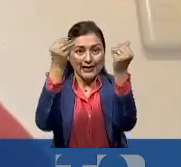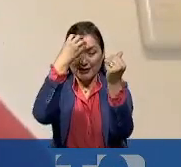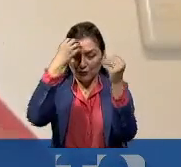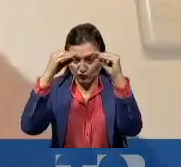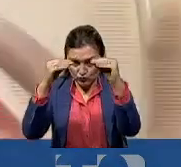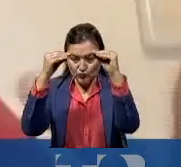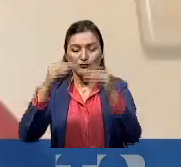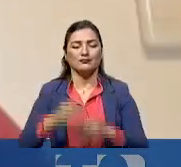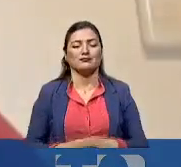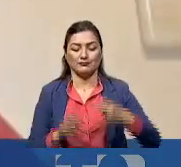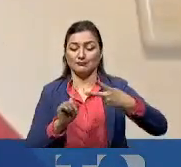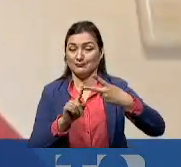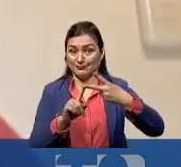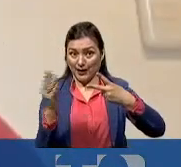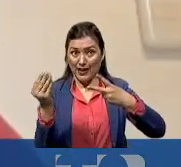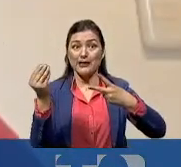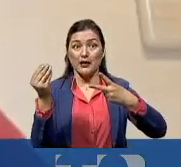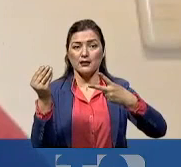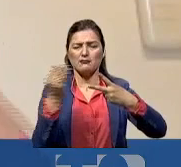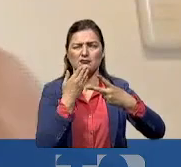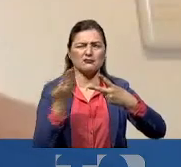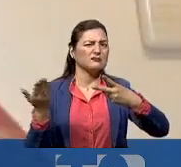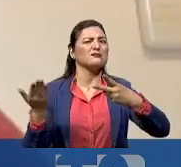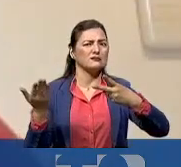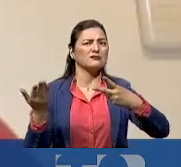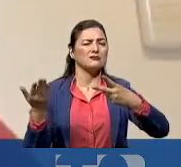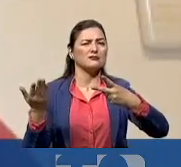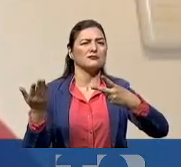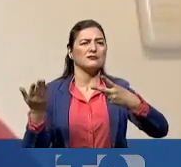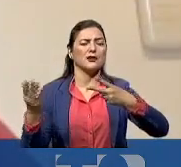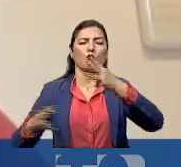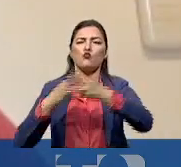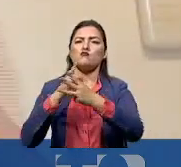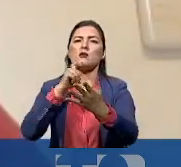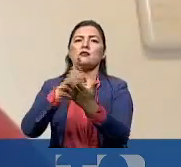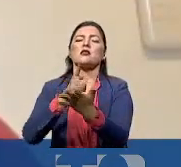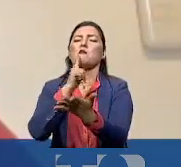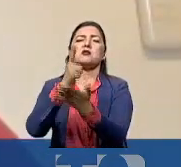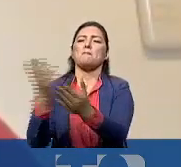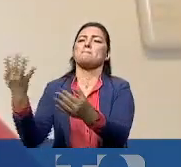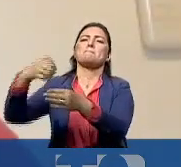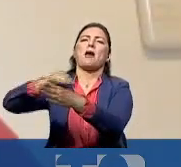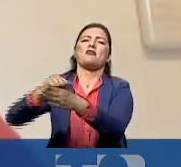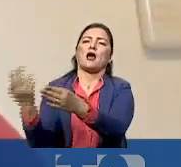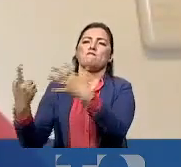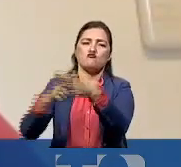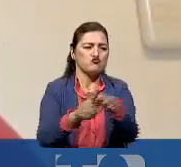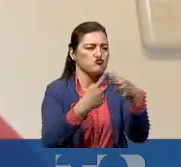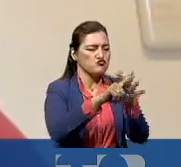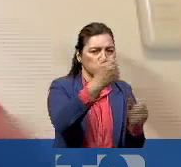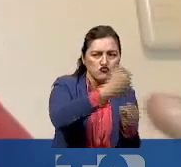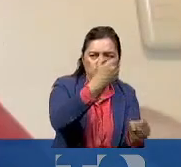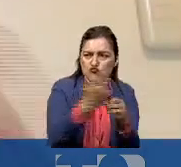y esa calidad académica tiene que ver con la conexión con el mundo real constantemente estamos buscando que